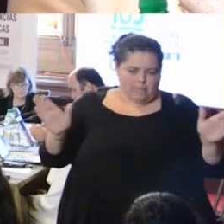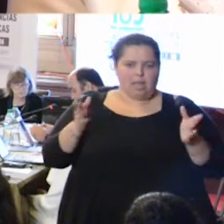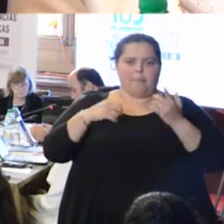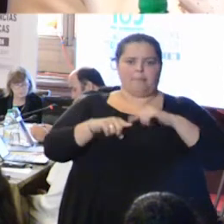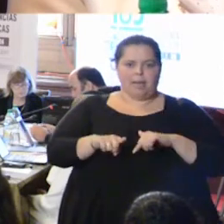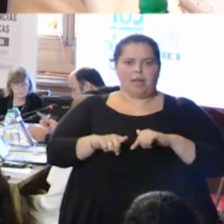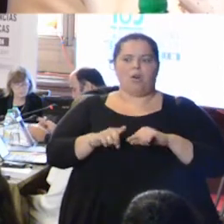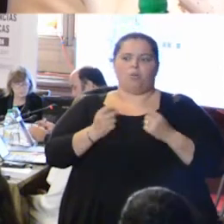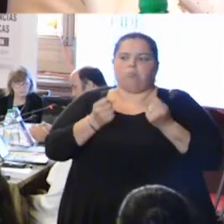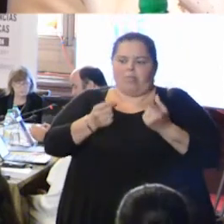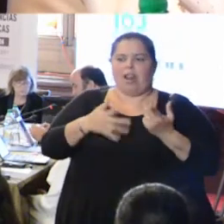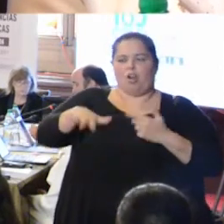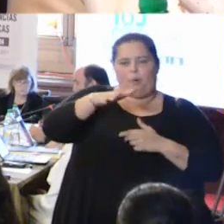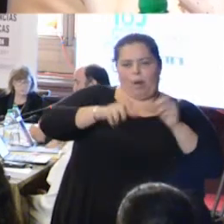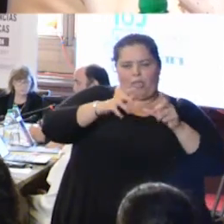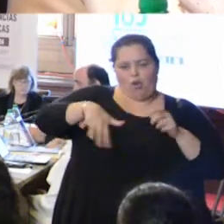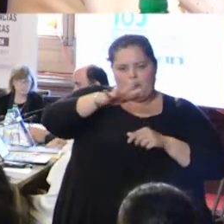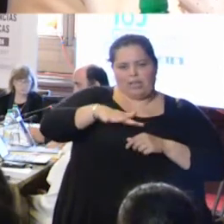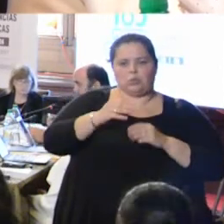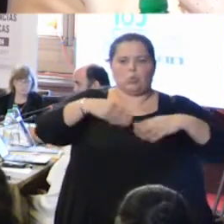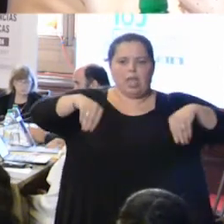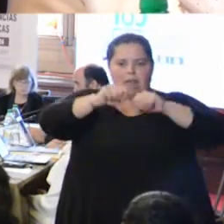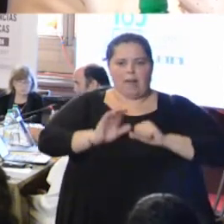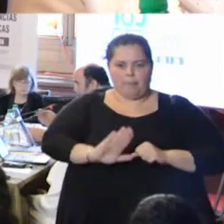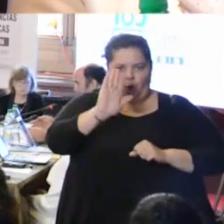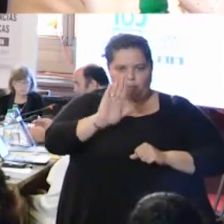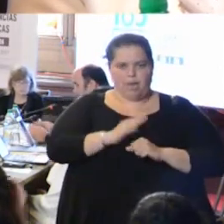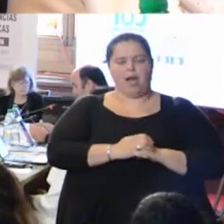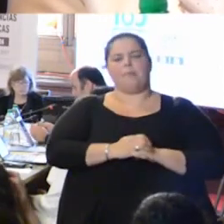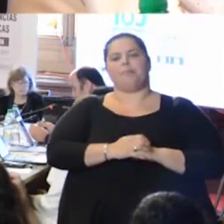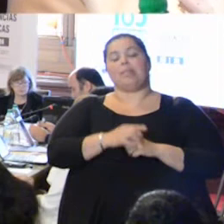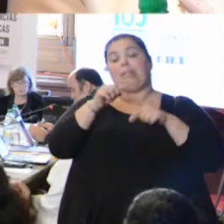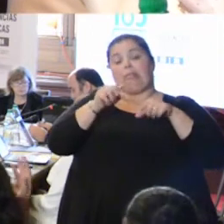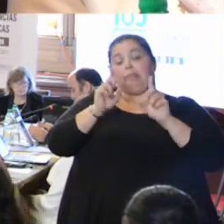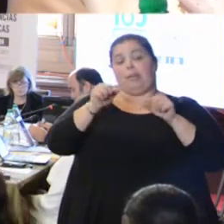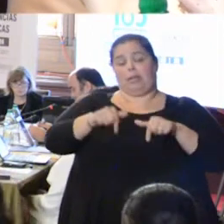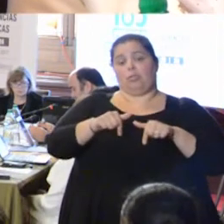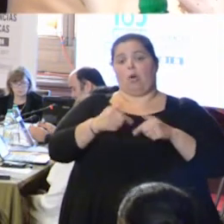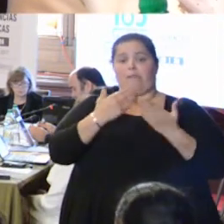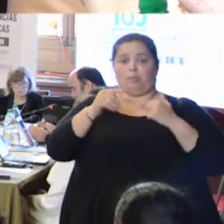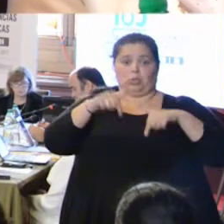propias. Y en eso está comprometida la ANATI, como nos ha manifestado en las reuniones previas a la audiencia del día de hoy.